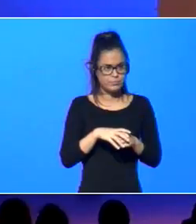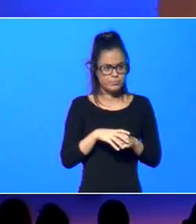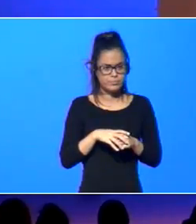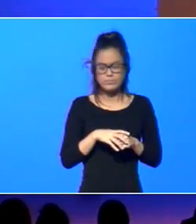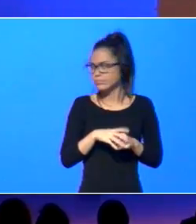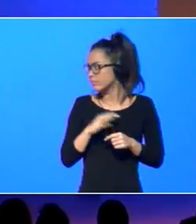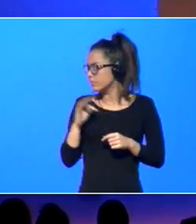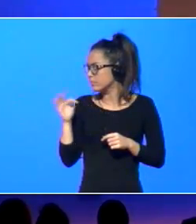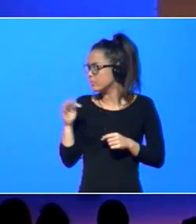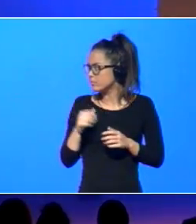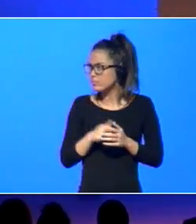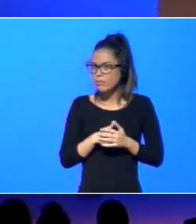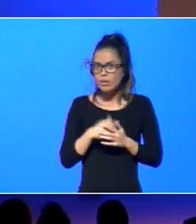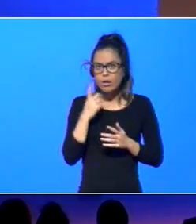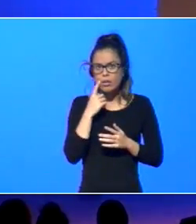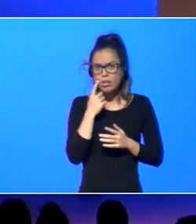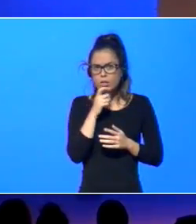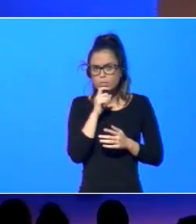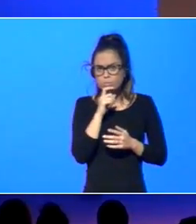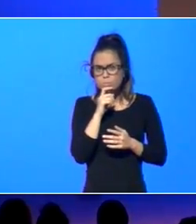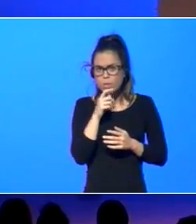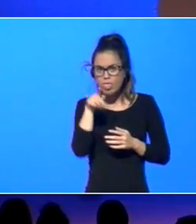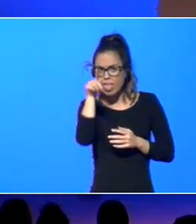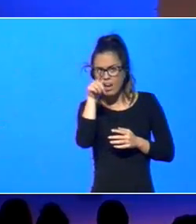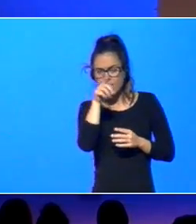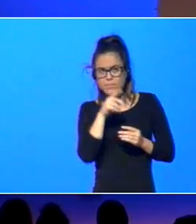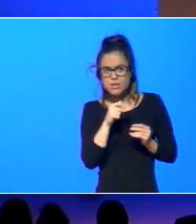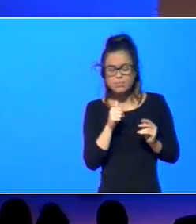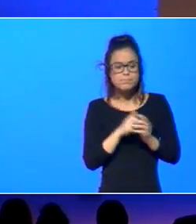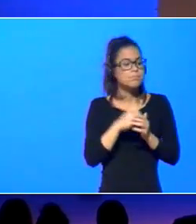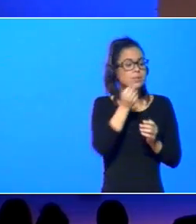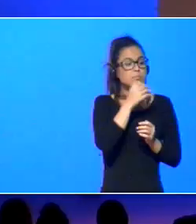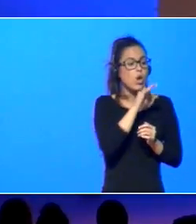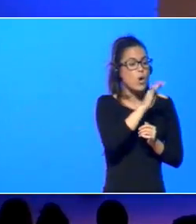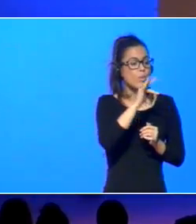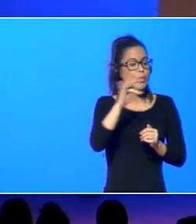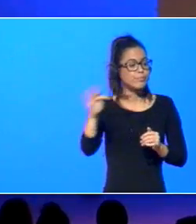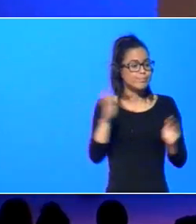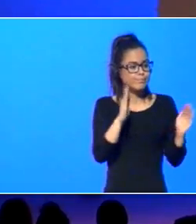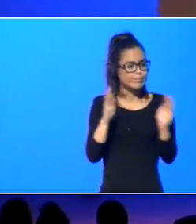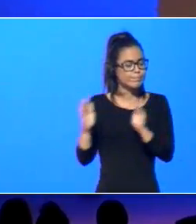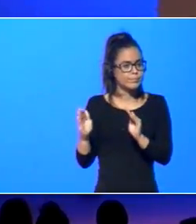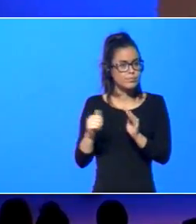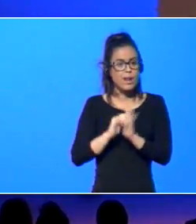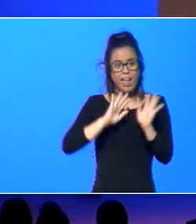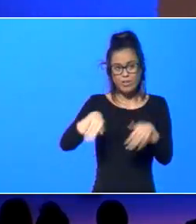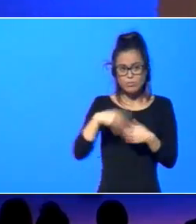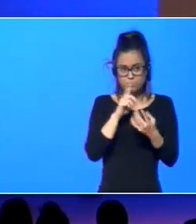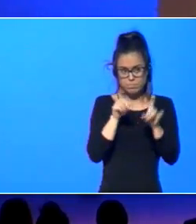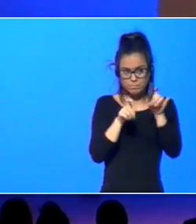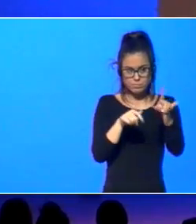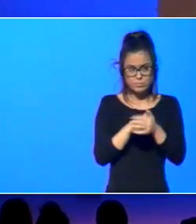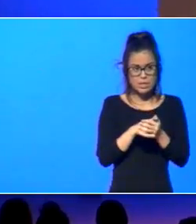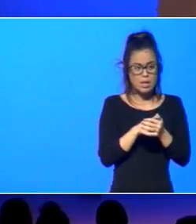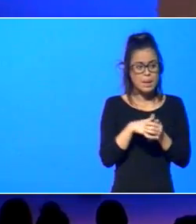perdón? No, que te tiene que sacar. Yo creo que desde arriba no sé. Sí. Entonces, bueno, el orden que vamos a seguir en esta última cuestión, empezará